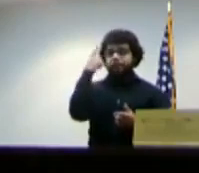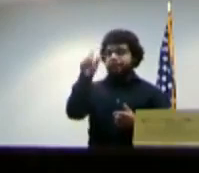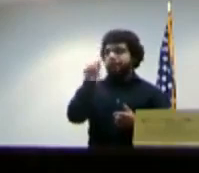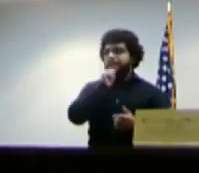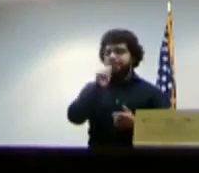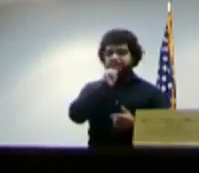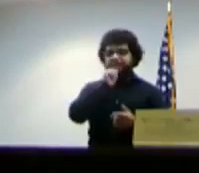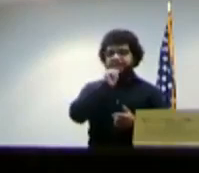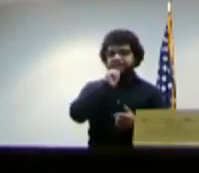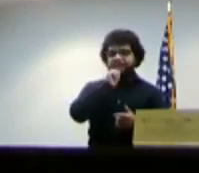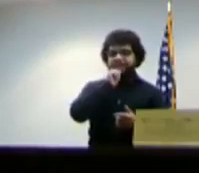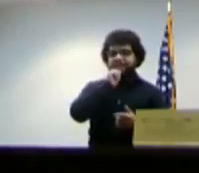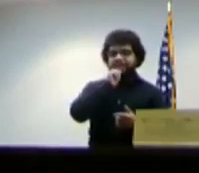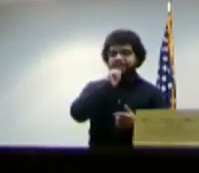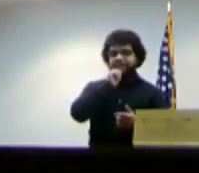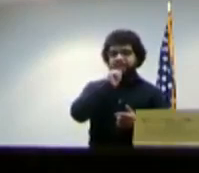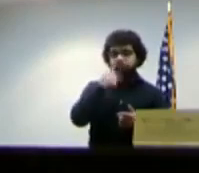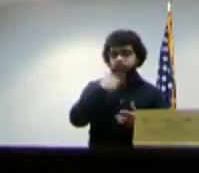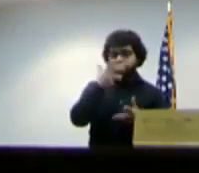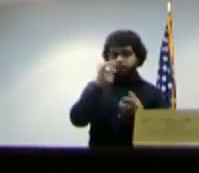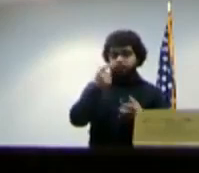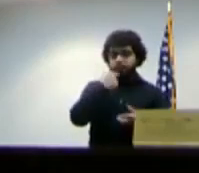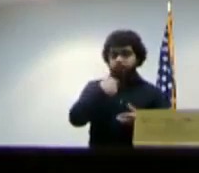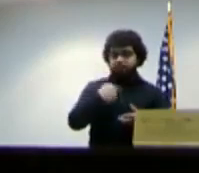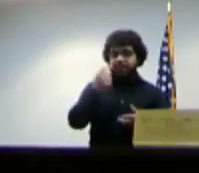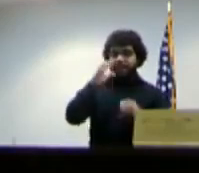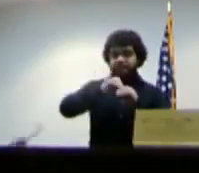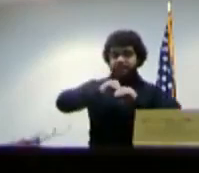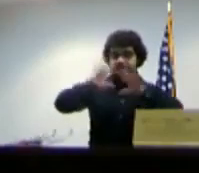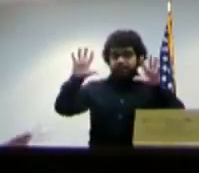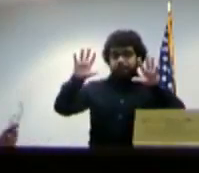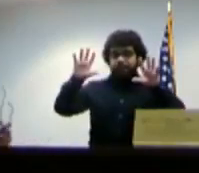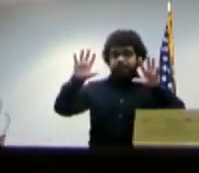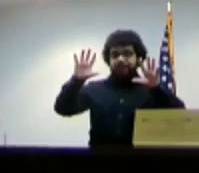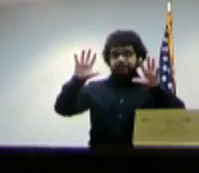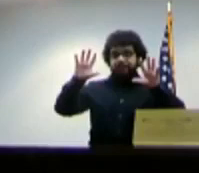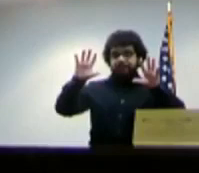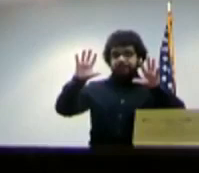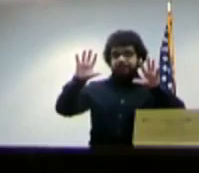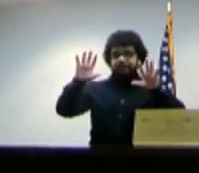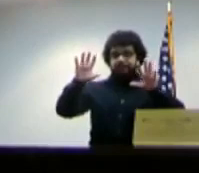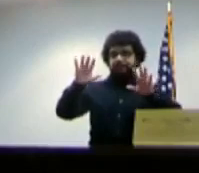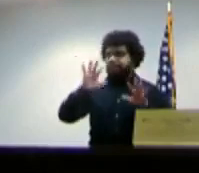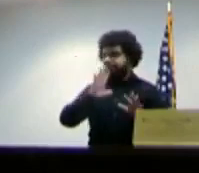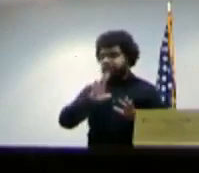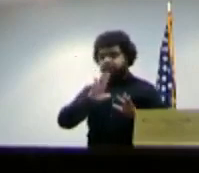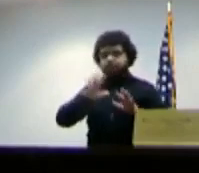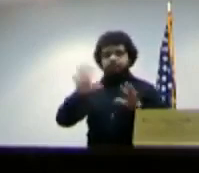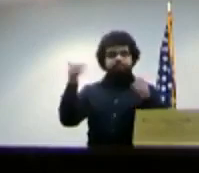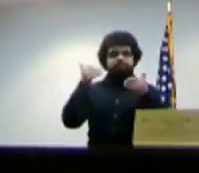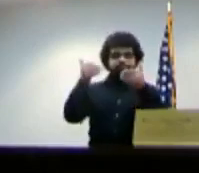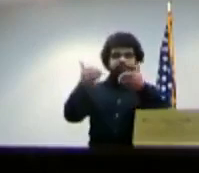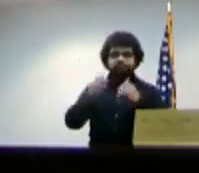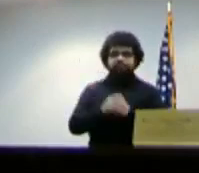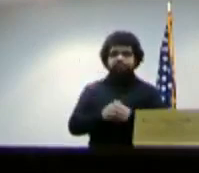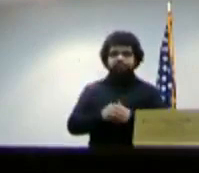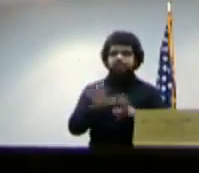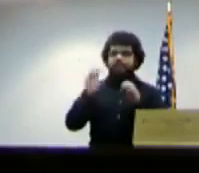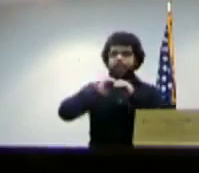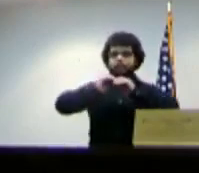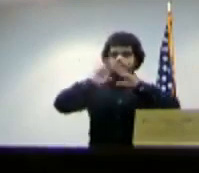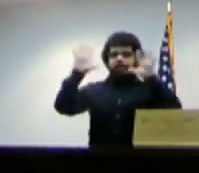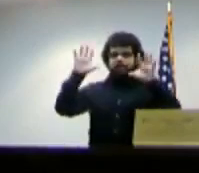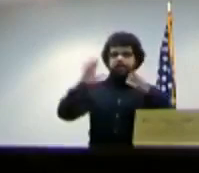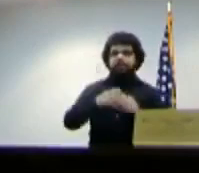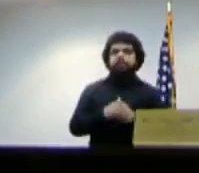Entonces yo quiero que usted nos diga claramente si esa planta... Está bien, pero vamos para adelante. Sí, estamos claros.